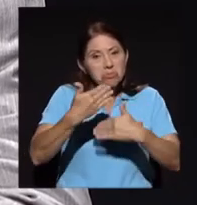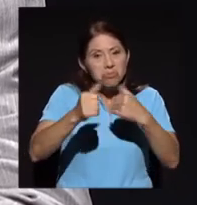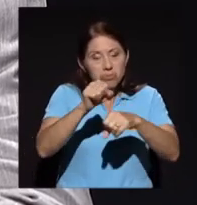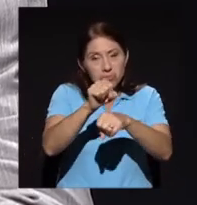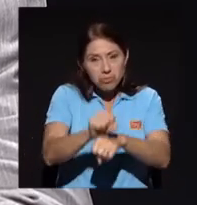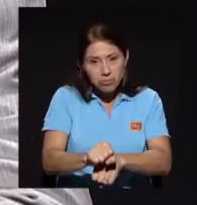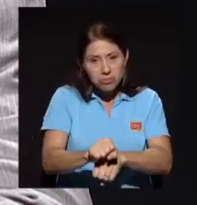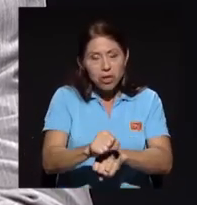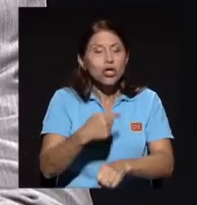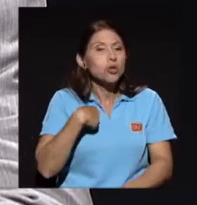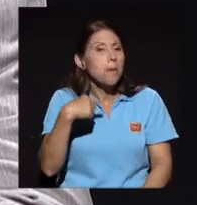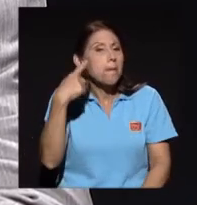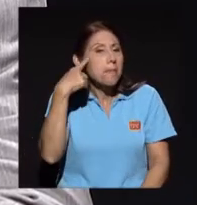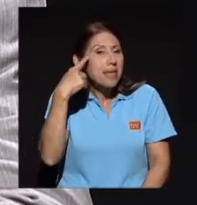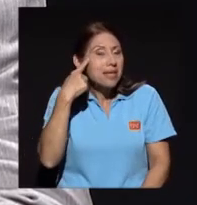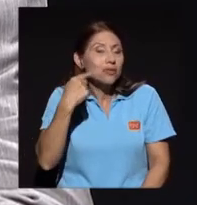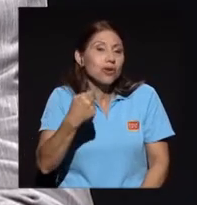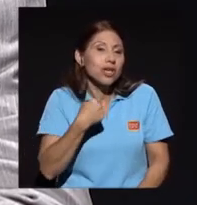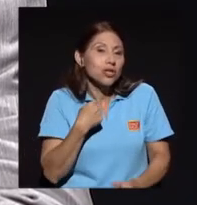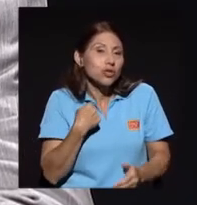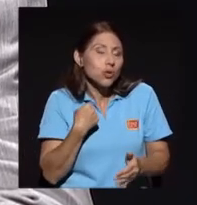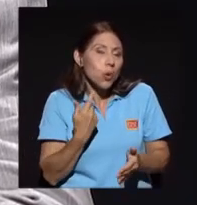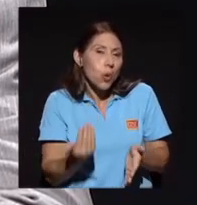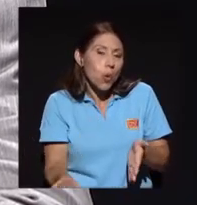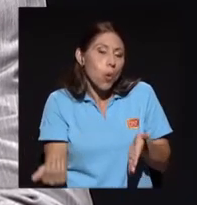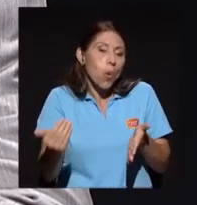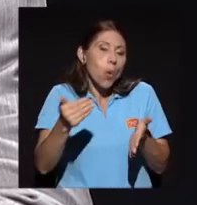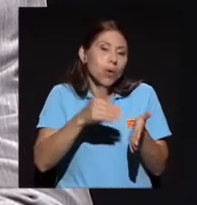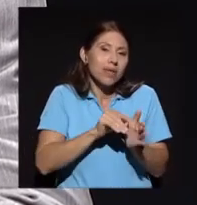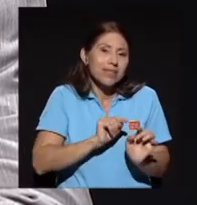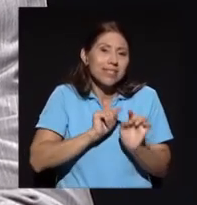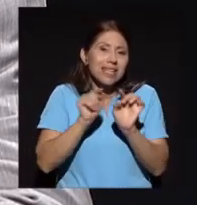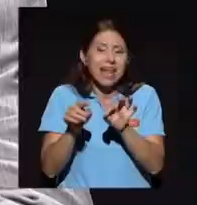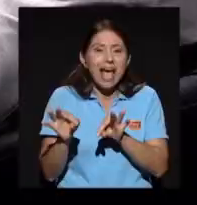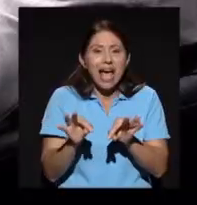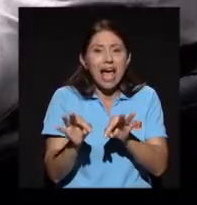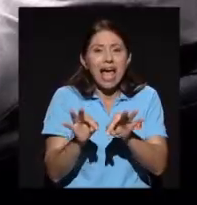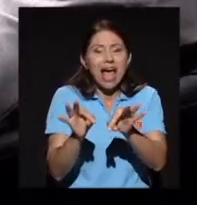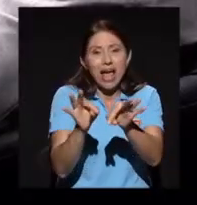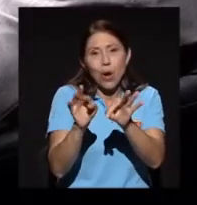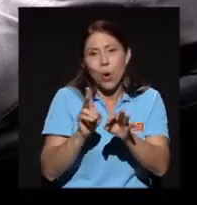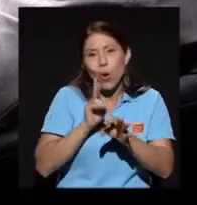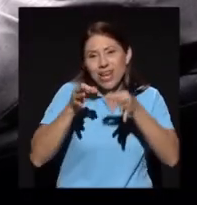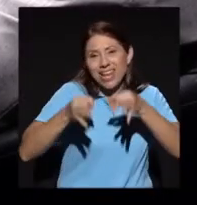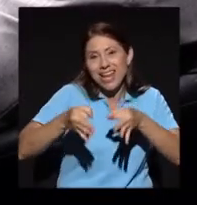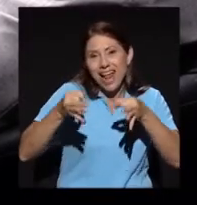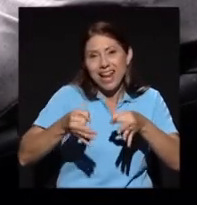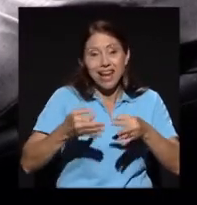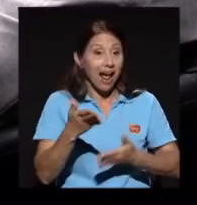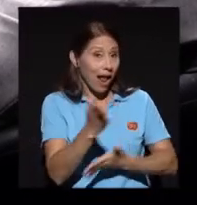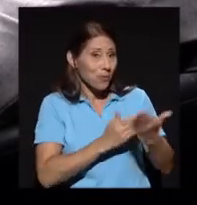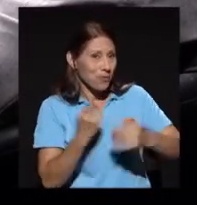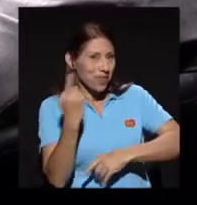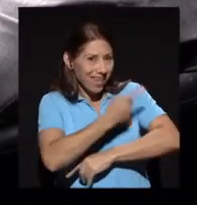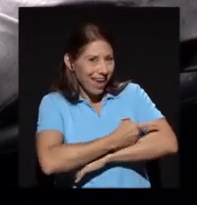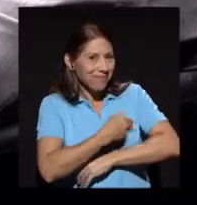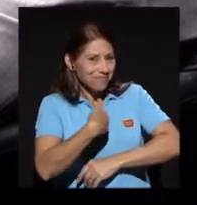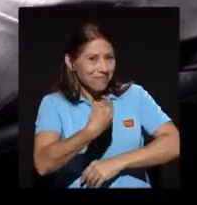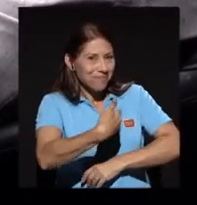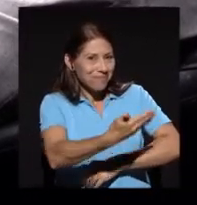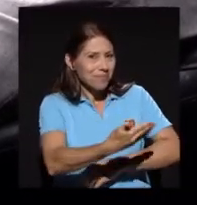yo regresaré a mi terruño original. Algún día. Doña Nancy, usted también